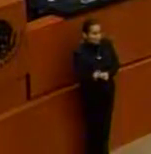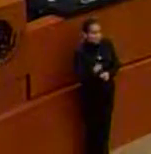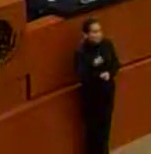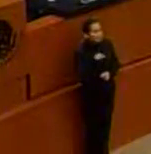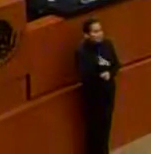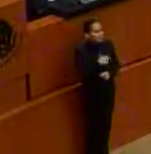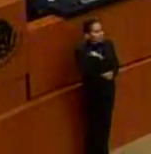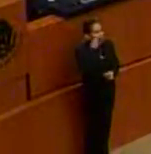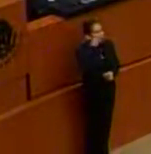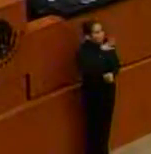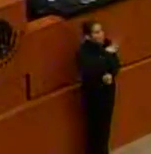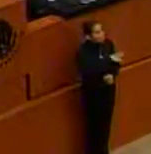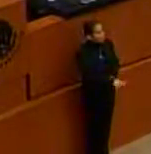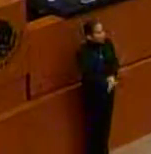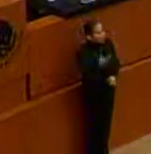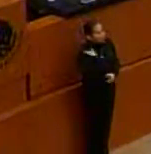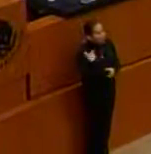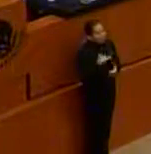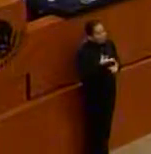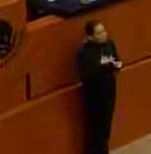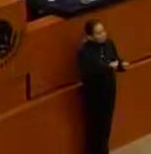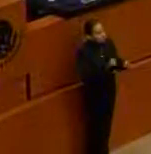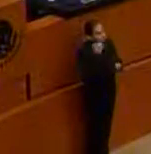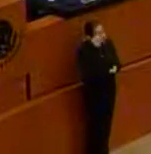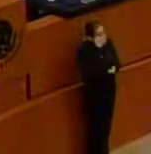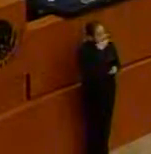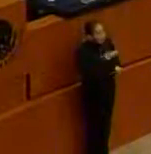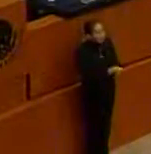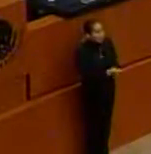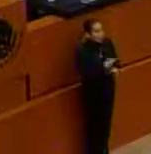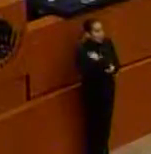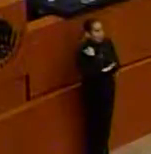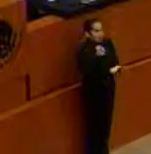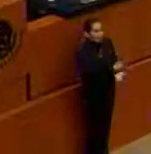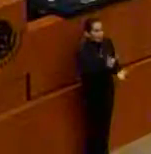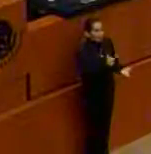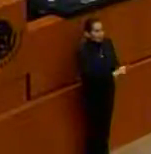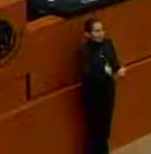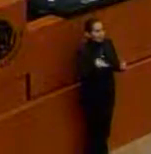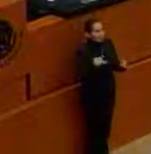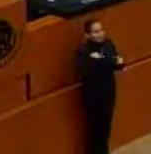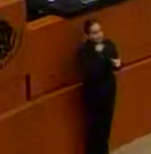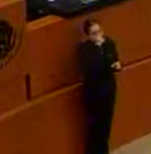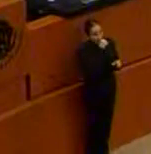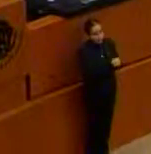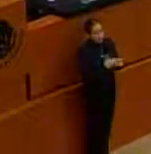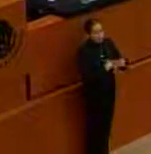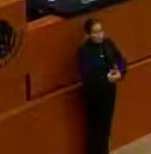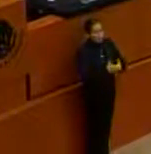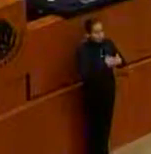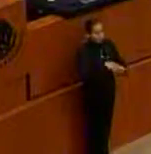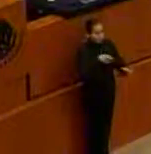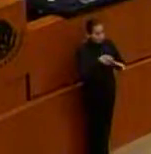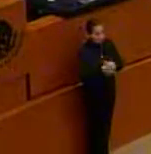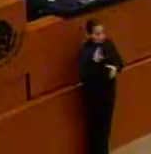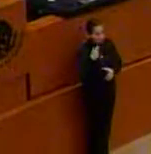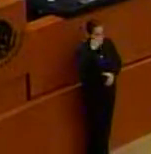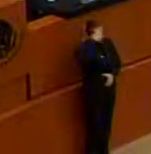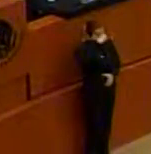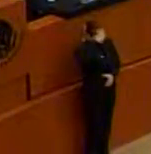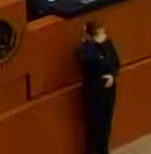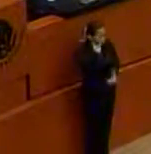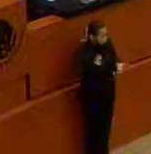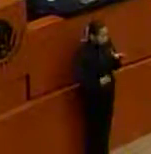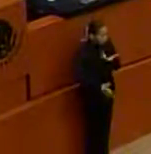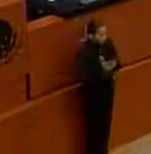Público y director general de Inversiones Extranjeras en la Secretaría de Industria y Comercio. En su